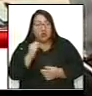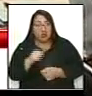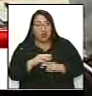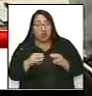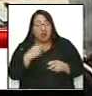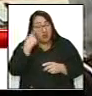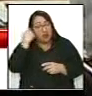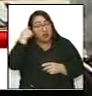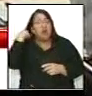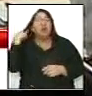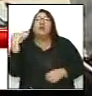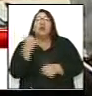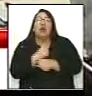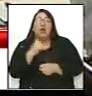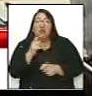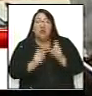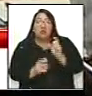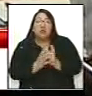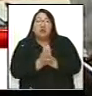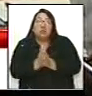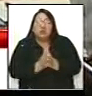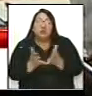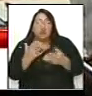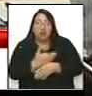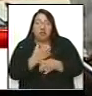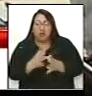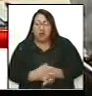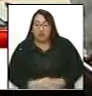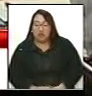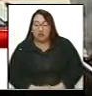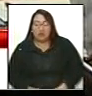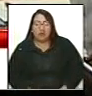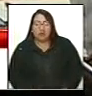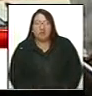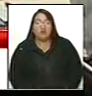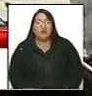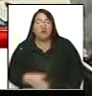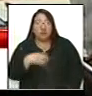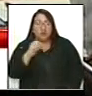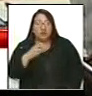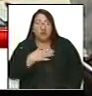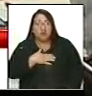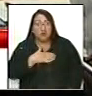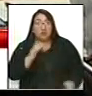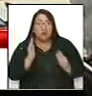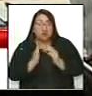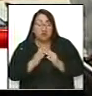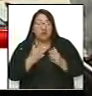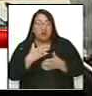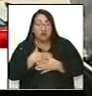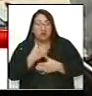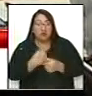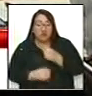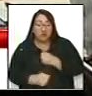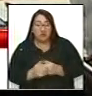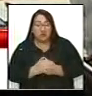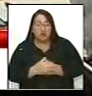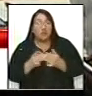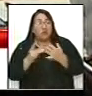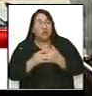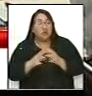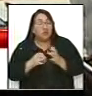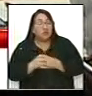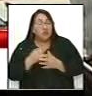de trabajo, hay personas interesadas en fortalecer, y desde lo que puedo hacer desde mi casa, porque soy hijo, soy esposo,